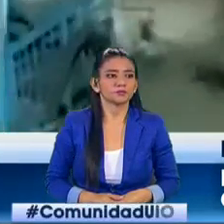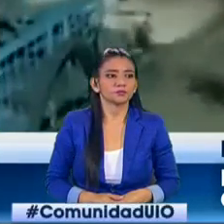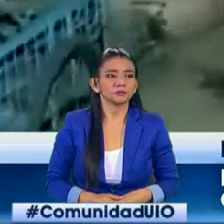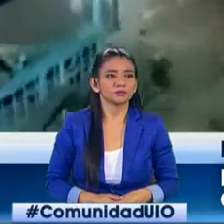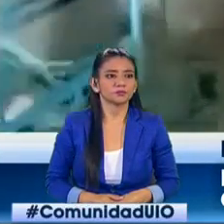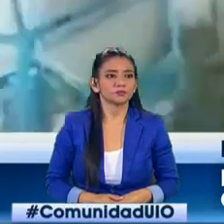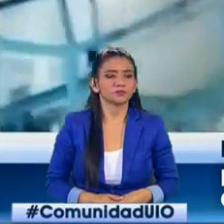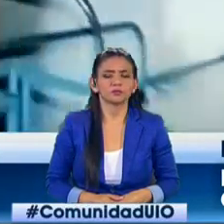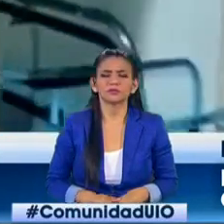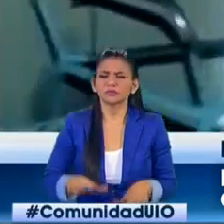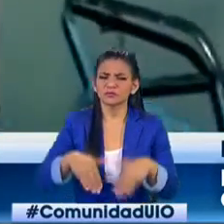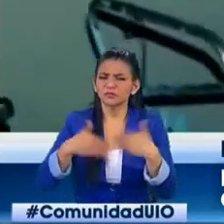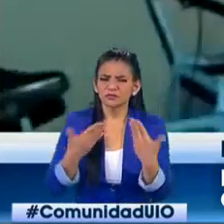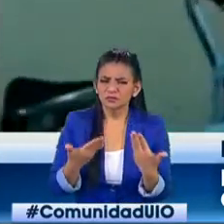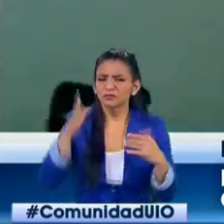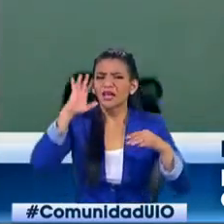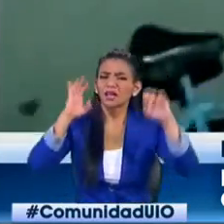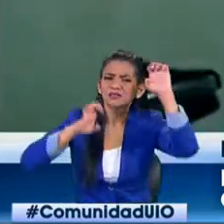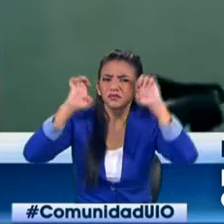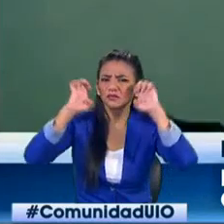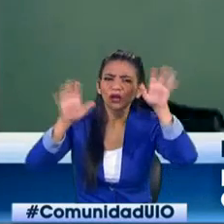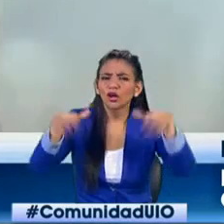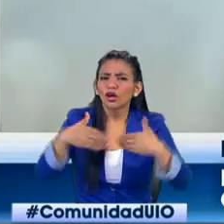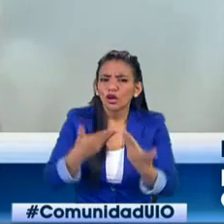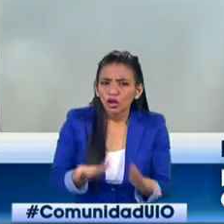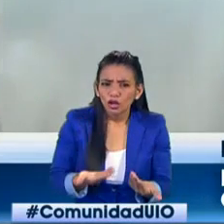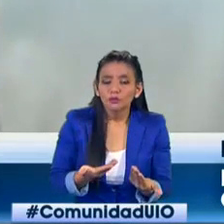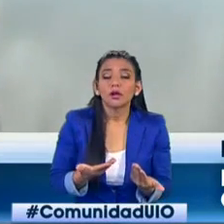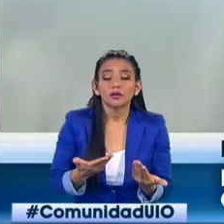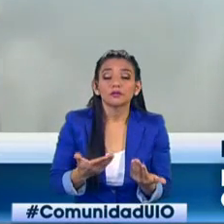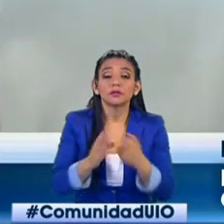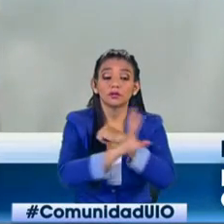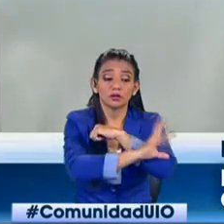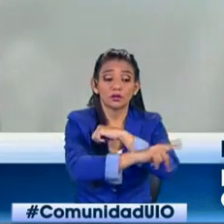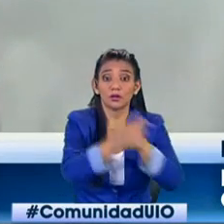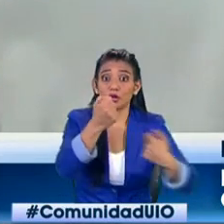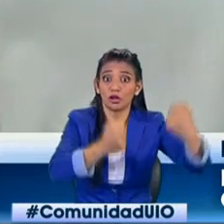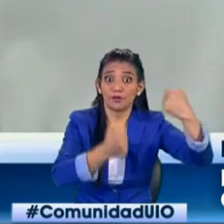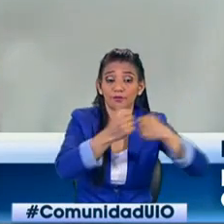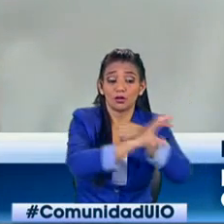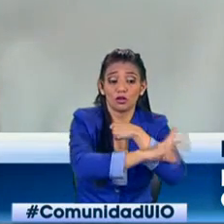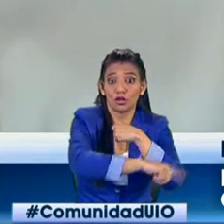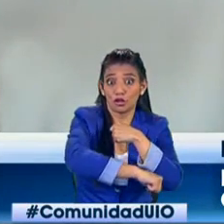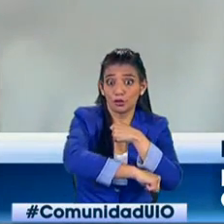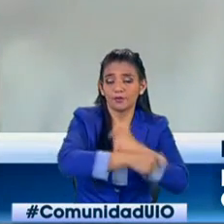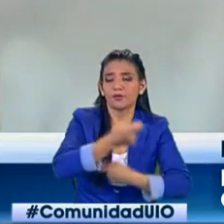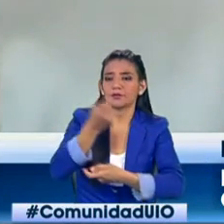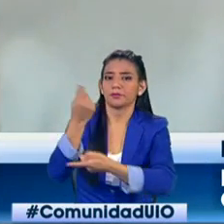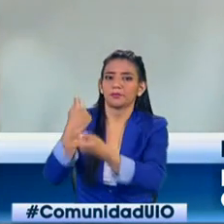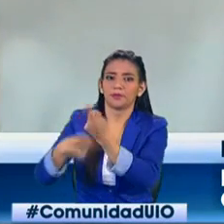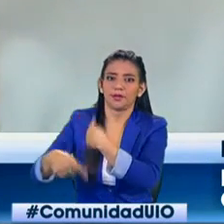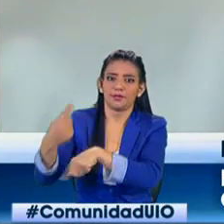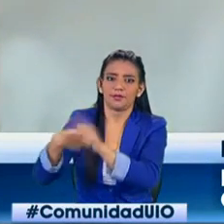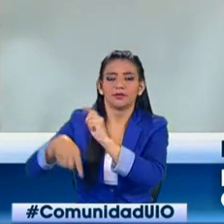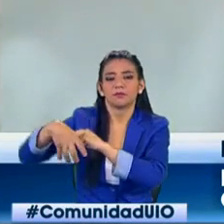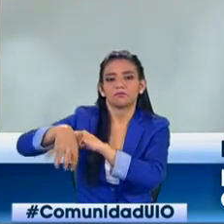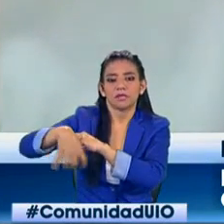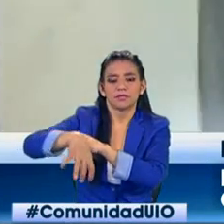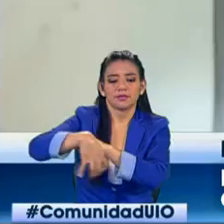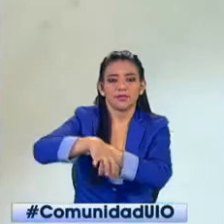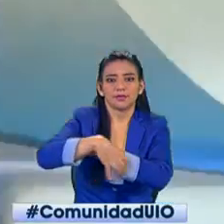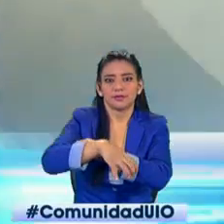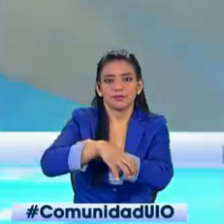El modus operandi de esta banda era... Venta, comercialización de vehículos robados, así como también de